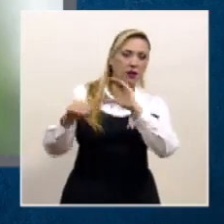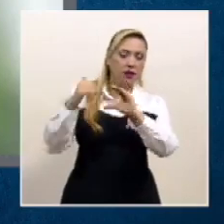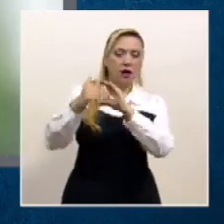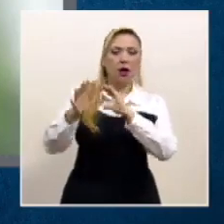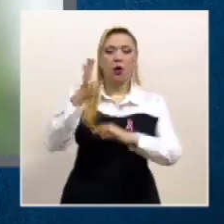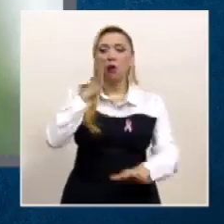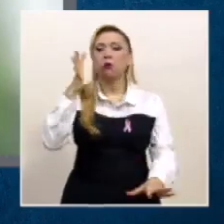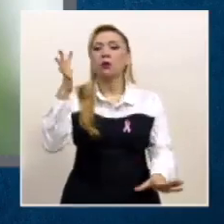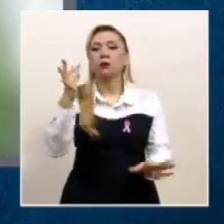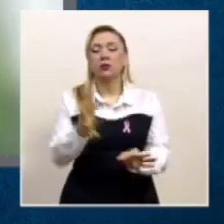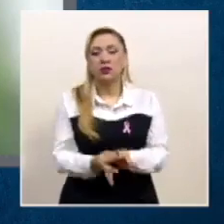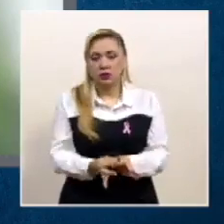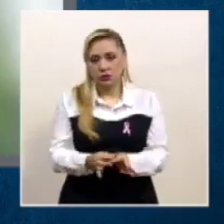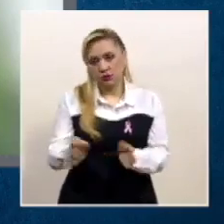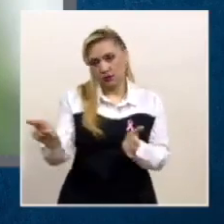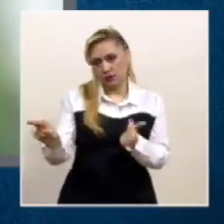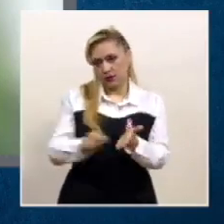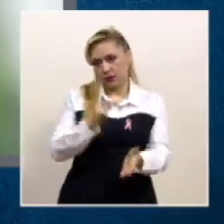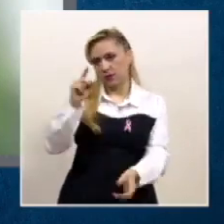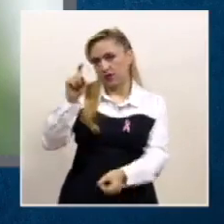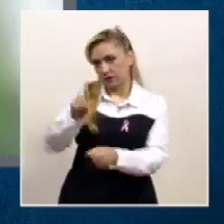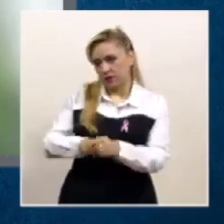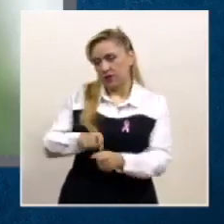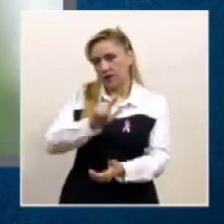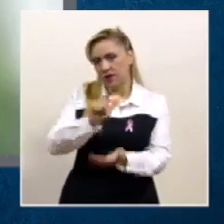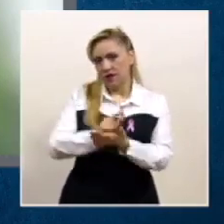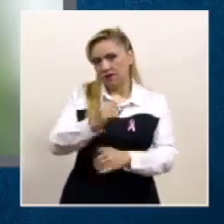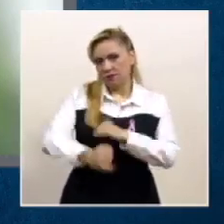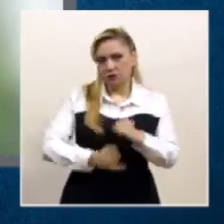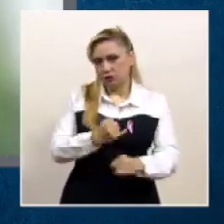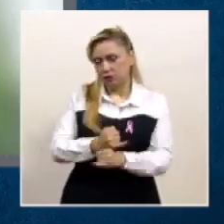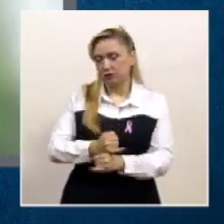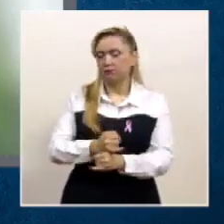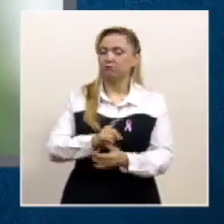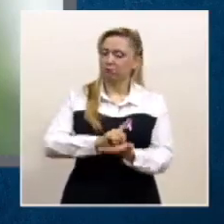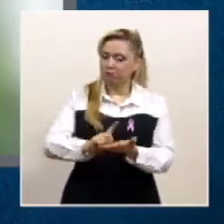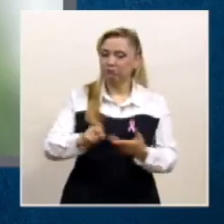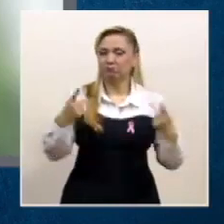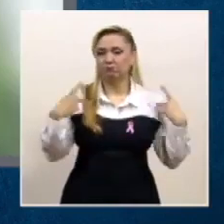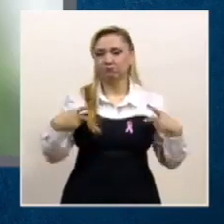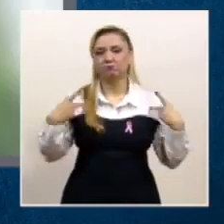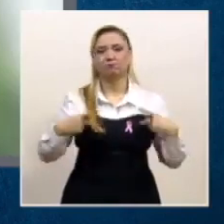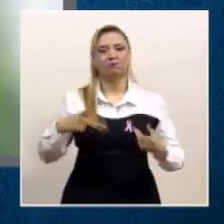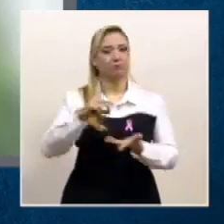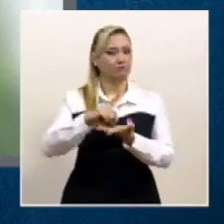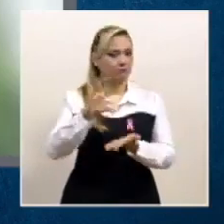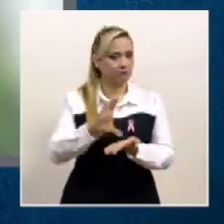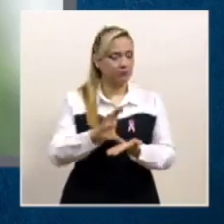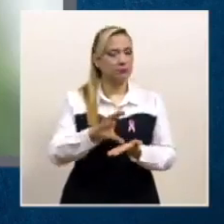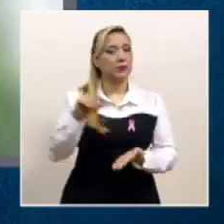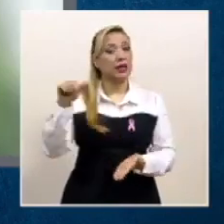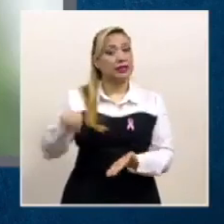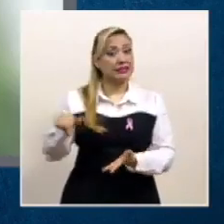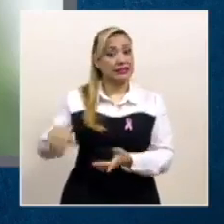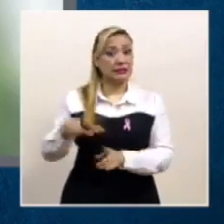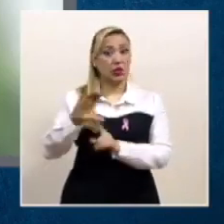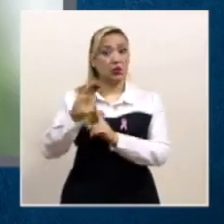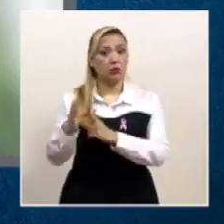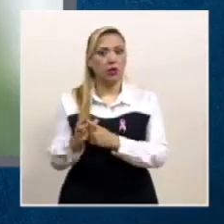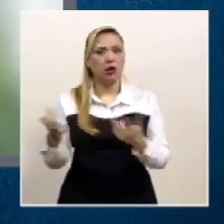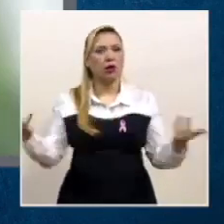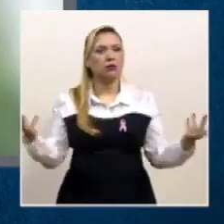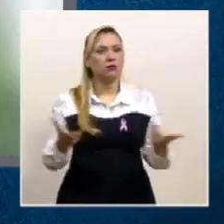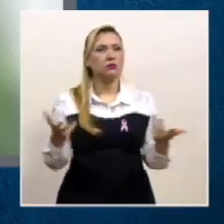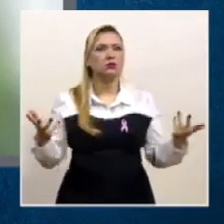que asume al haber firmado y ratificado la Convención sobre los Derechos de las Personas con Discapacidad. Y el comité